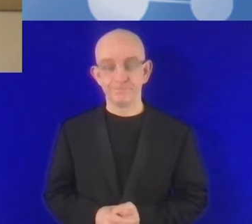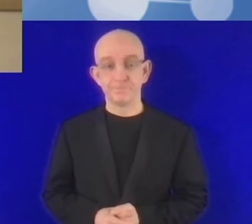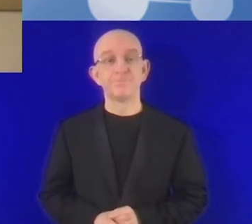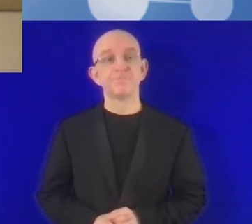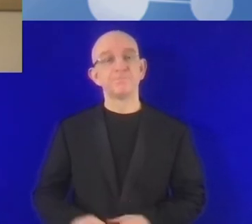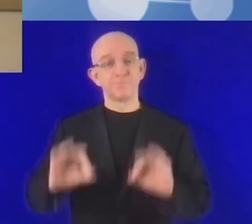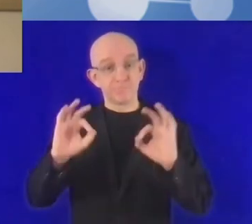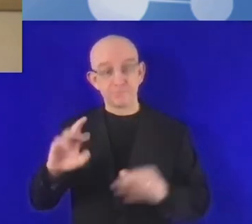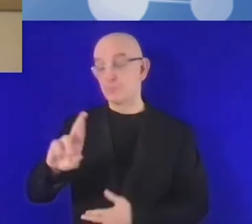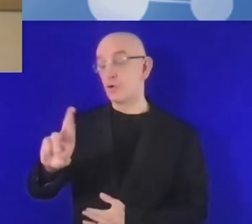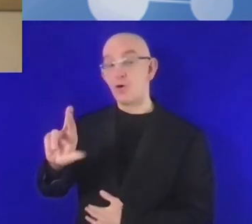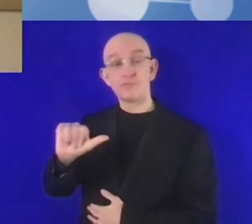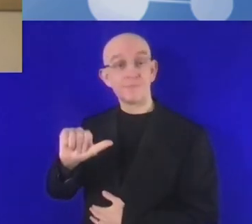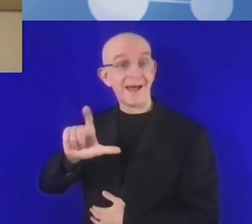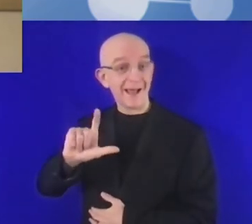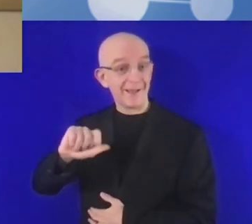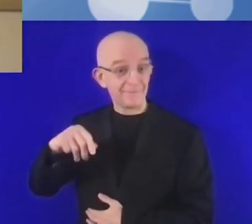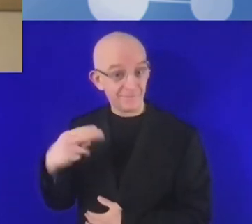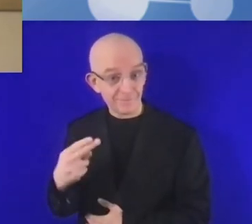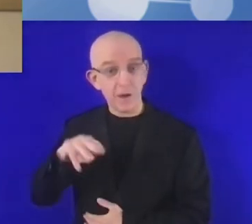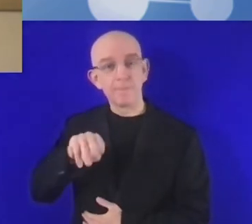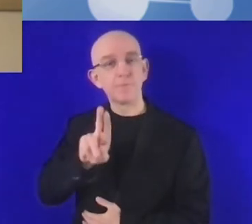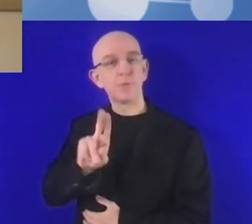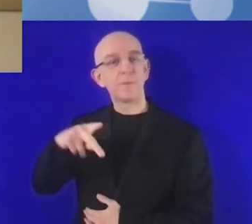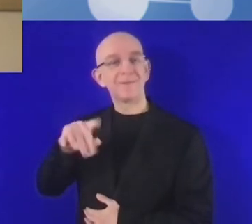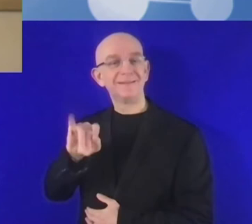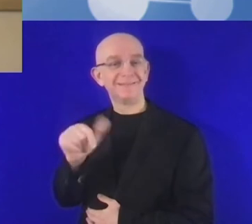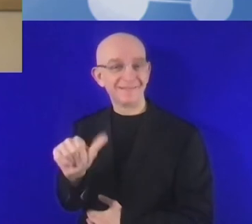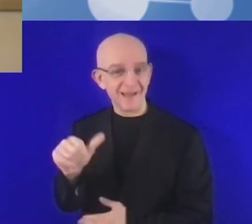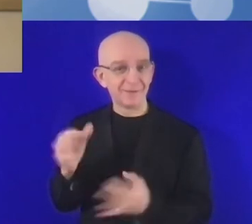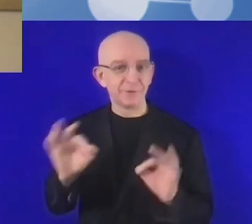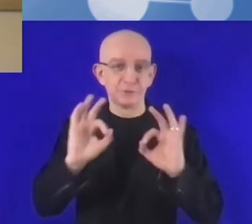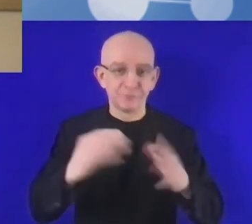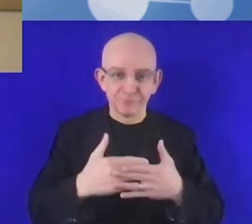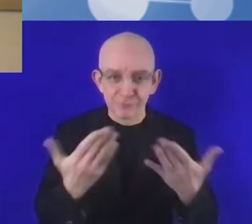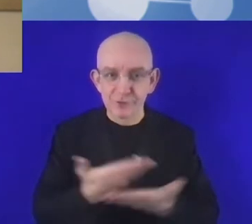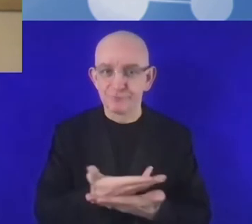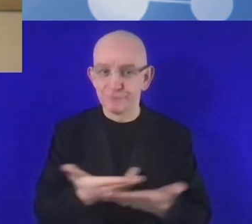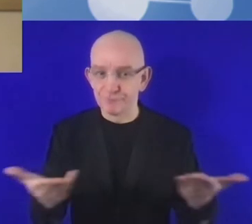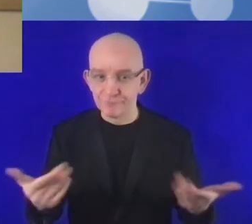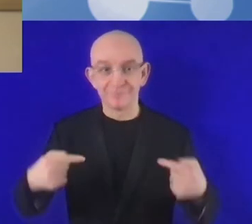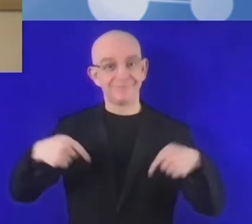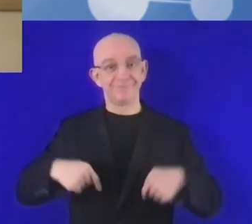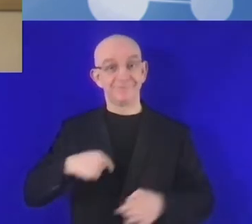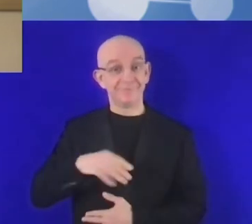Me gustaría saludar a todos los participantes de este evento